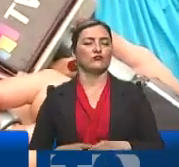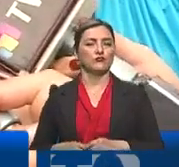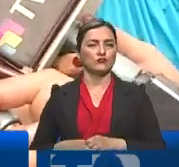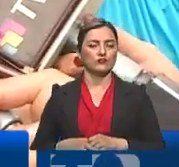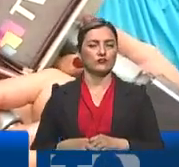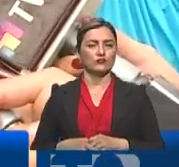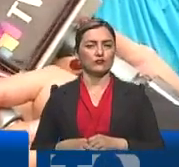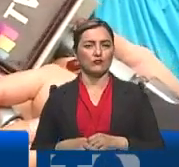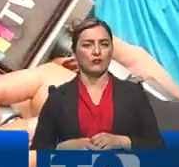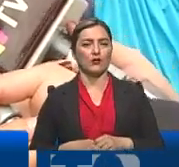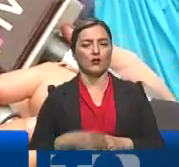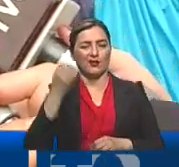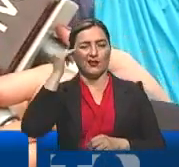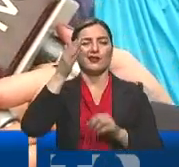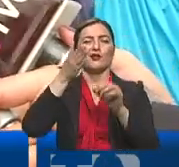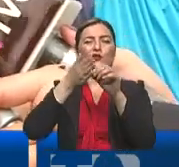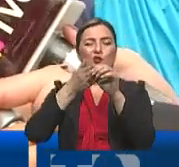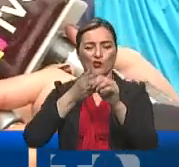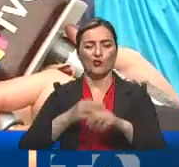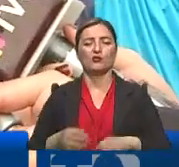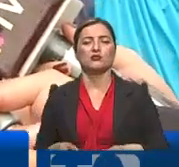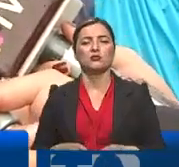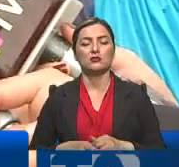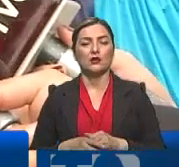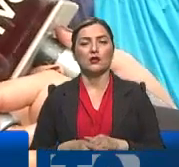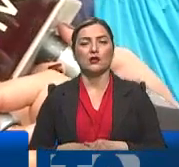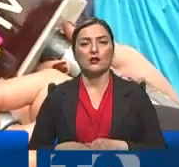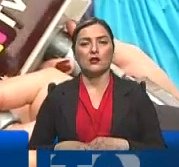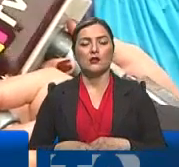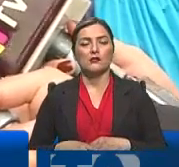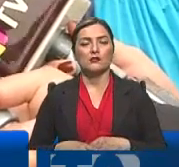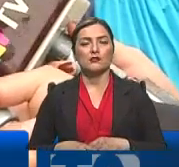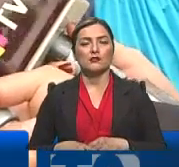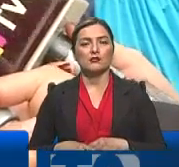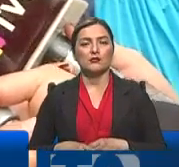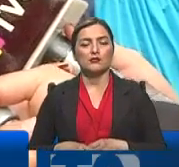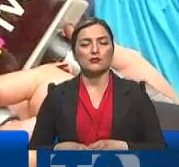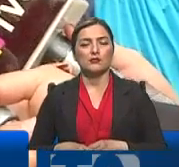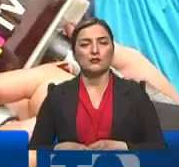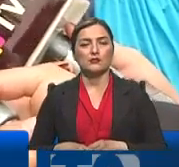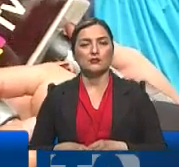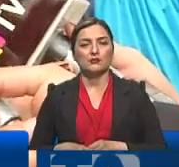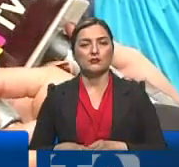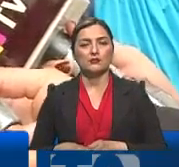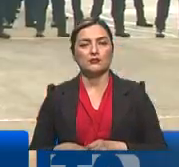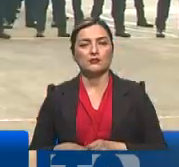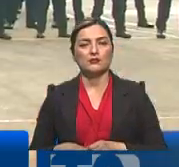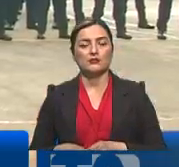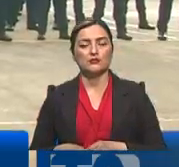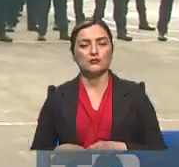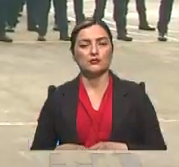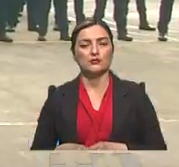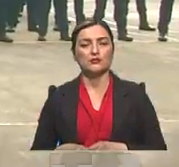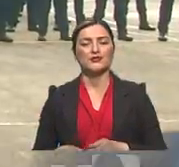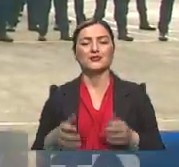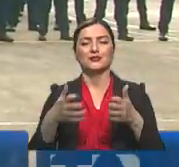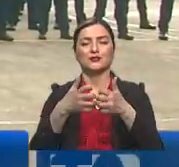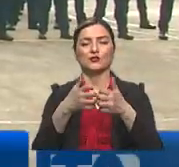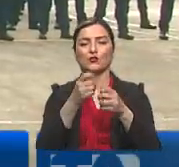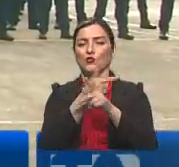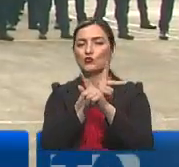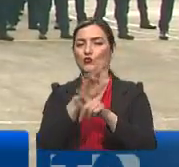idea justamente de dotarles de estos elementos no letales y de los equipos de protección los 56 agentes